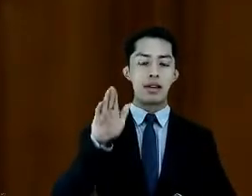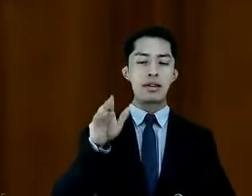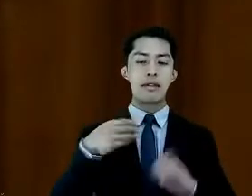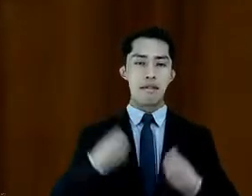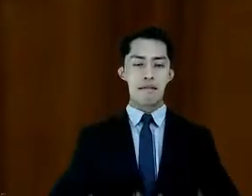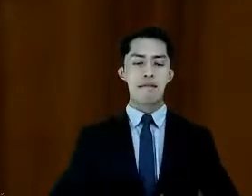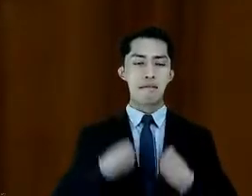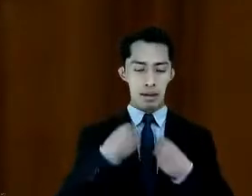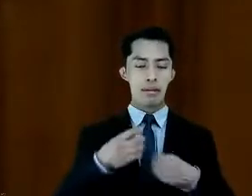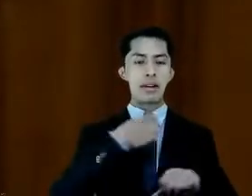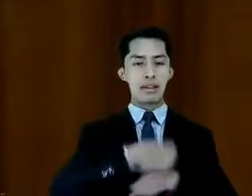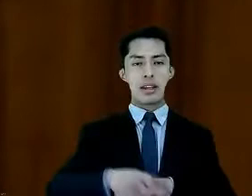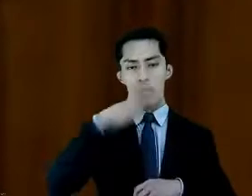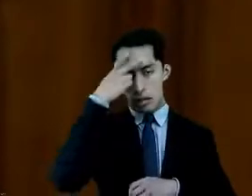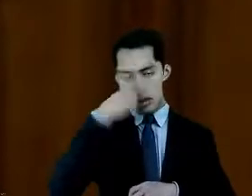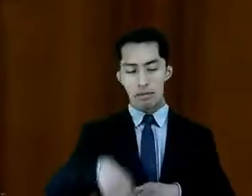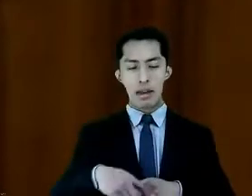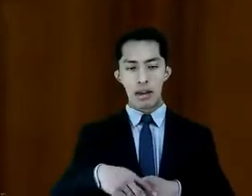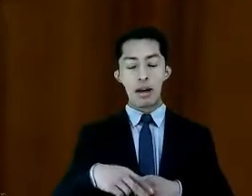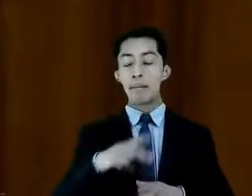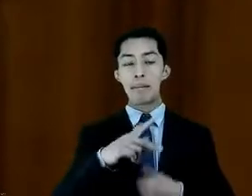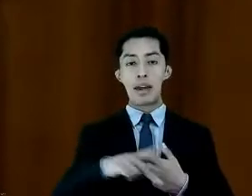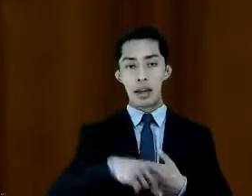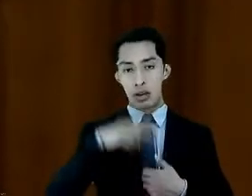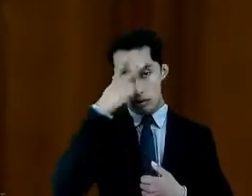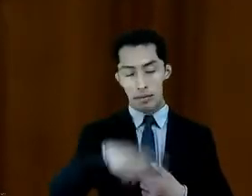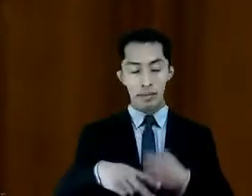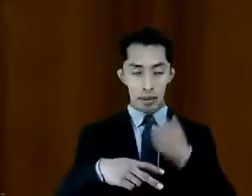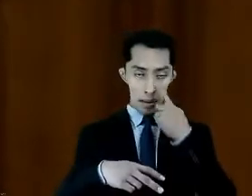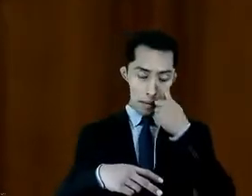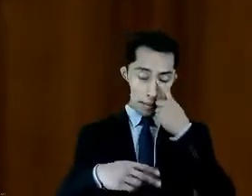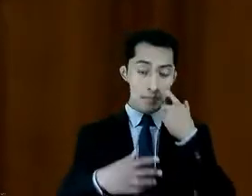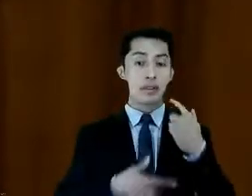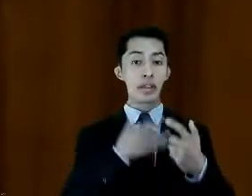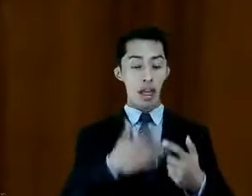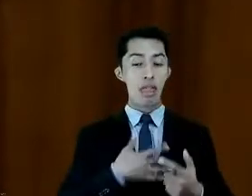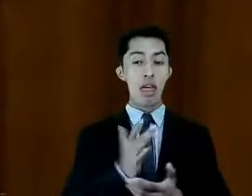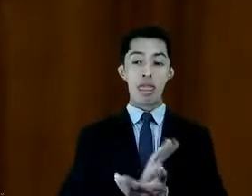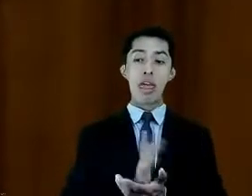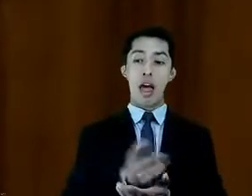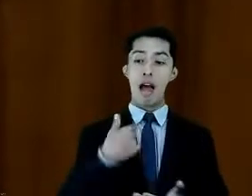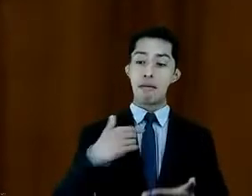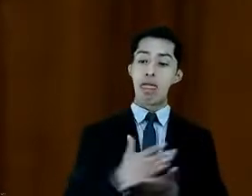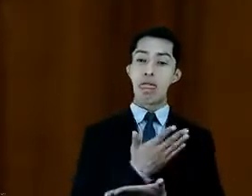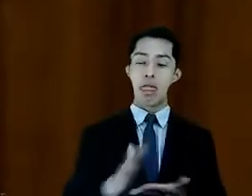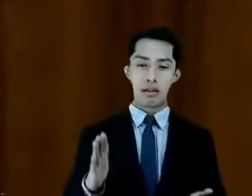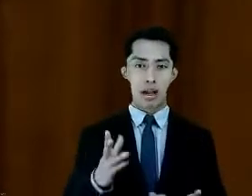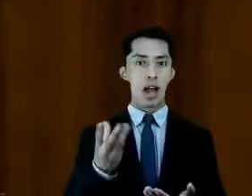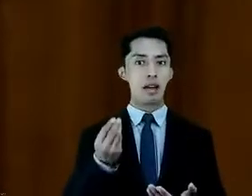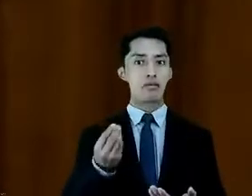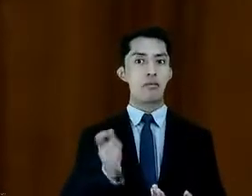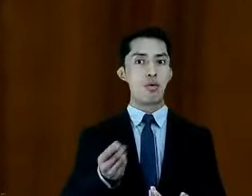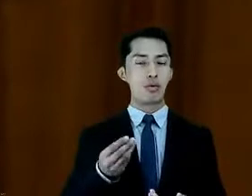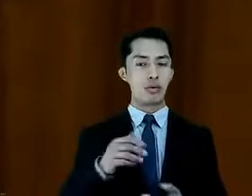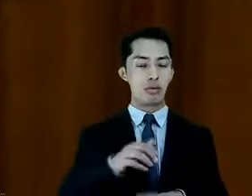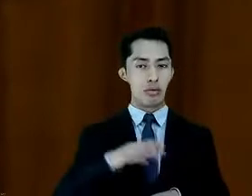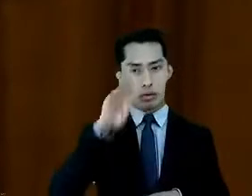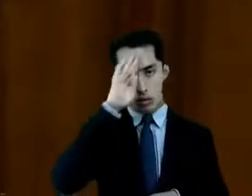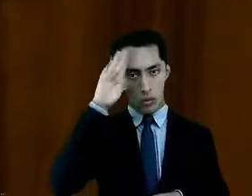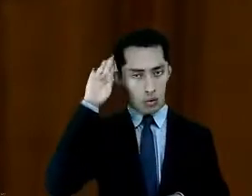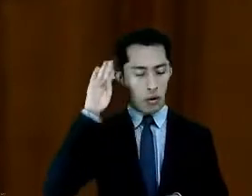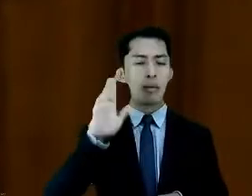radican en nuestro país se han sentido discriminados, o sea, es una cifra muy alta, por